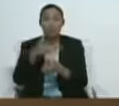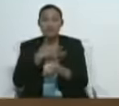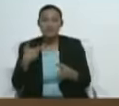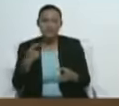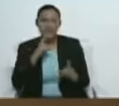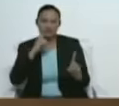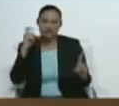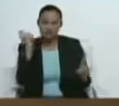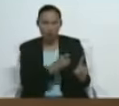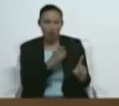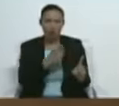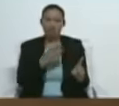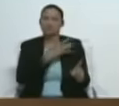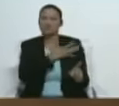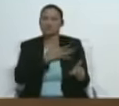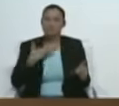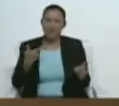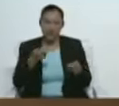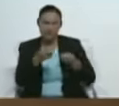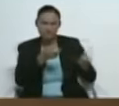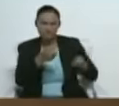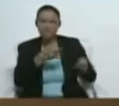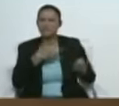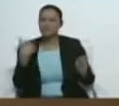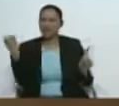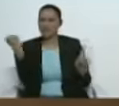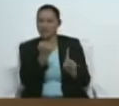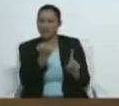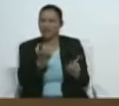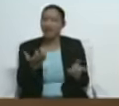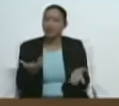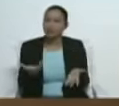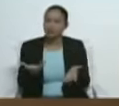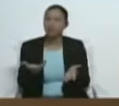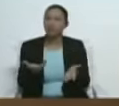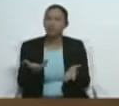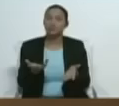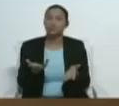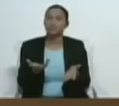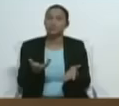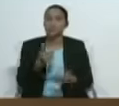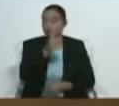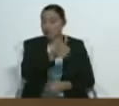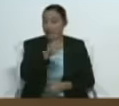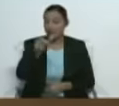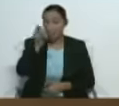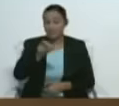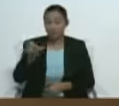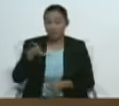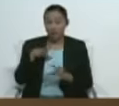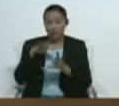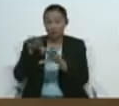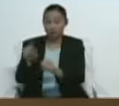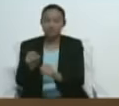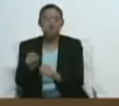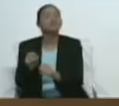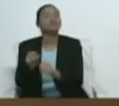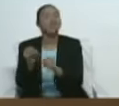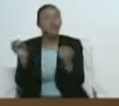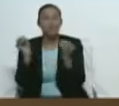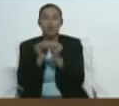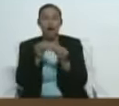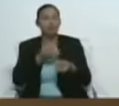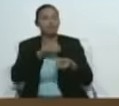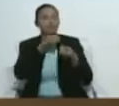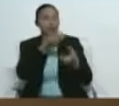odio al terror y al crimen lo manifiestan cada vez que varios de sus seguidores son detenidos